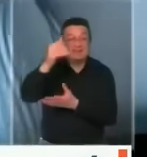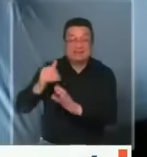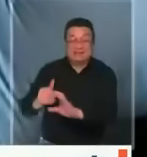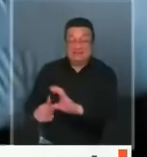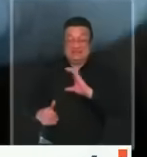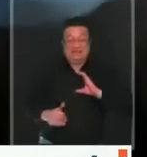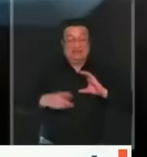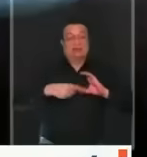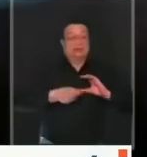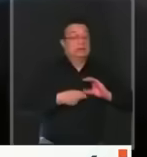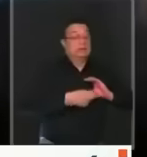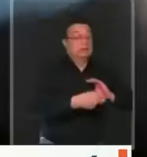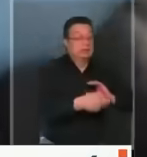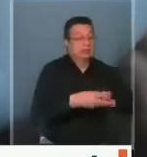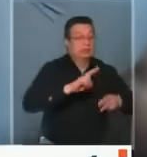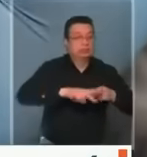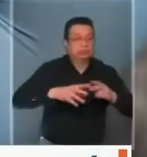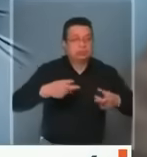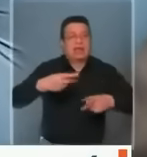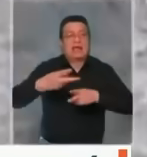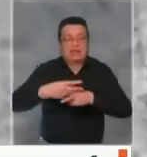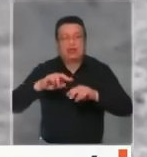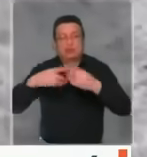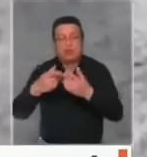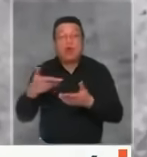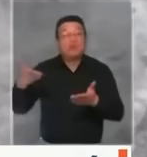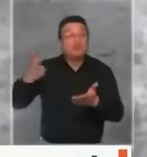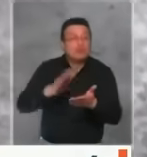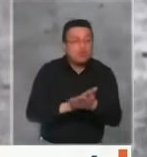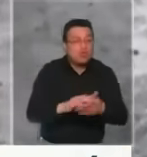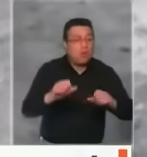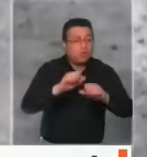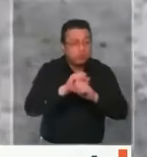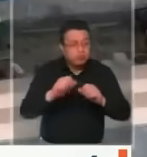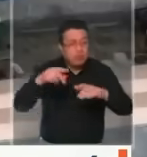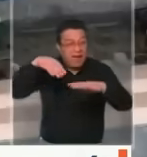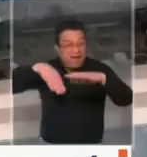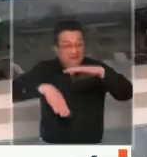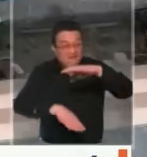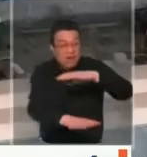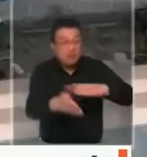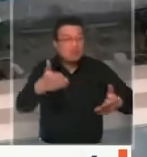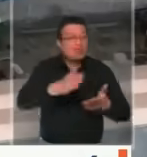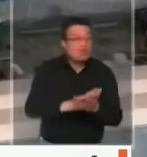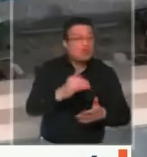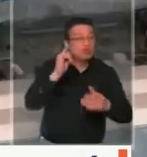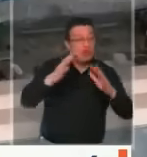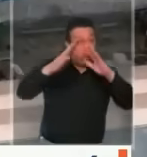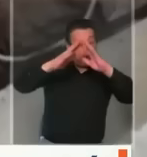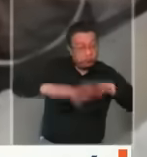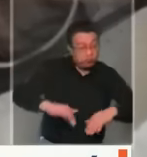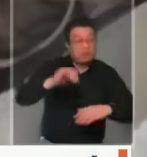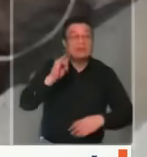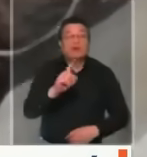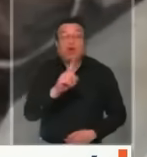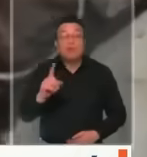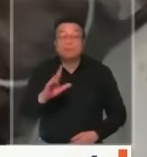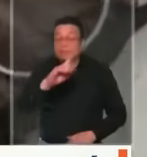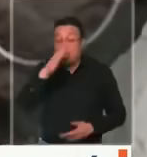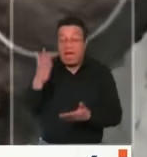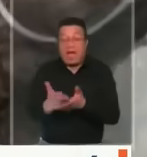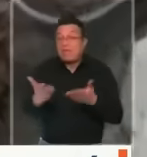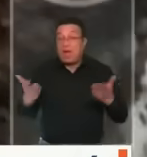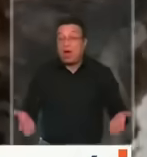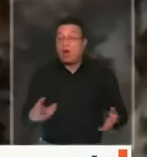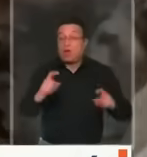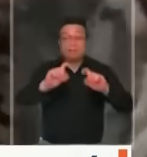de la historia de Chile? ¿Falleció alguien tras la explosión ocurrida en el interior de ese túnel? Por ahora, preguntas